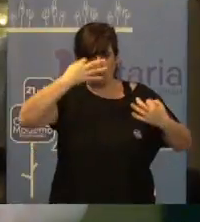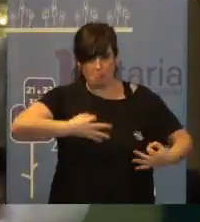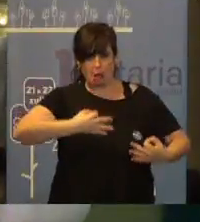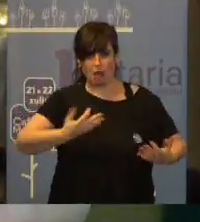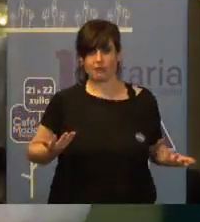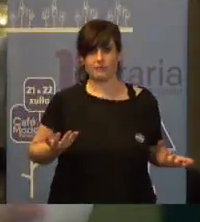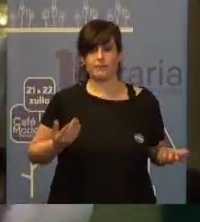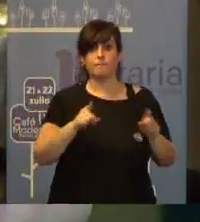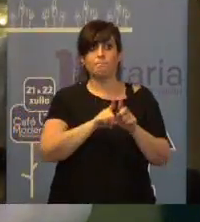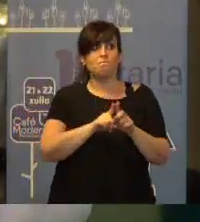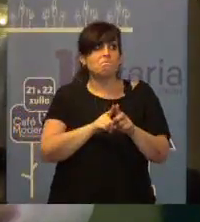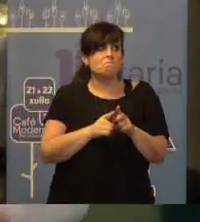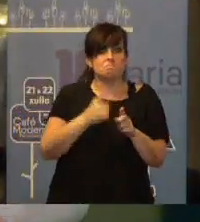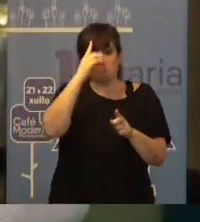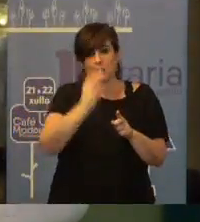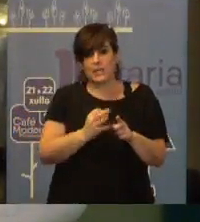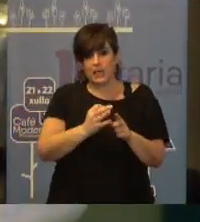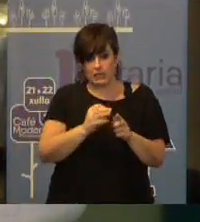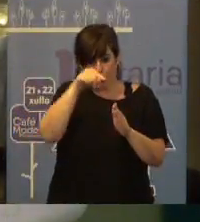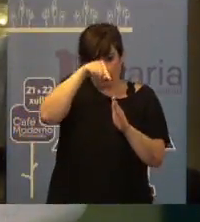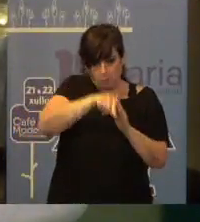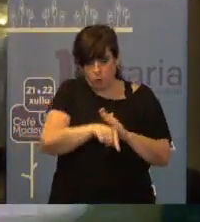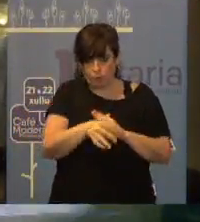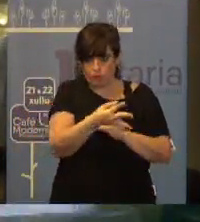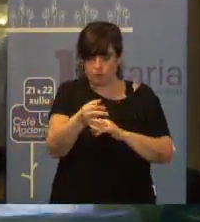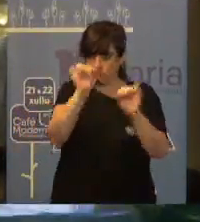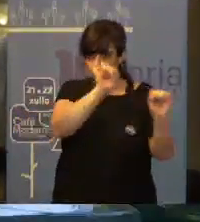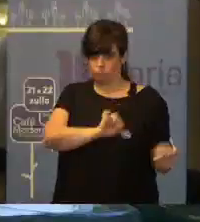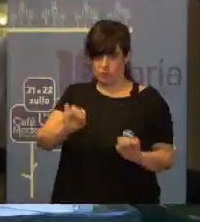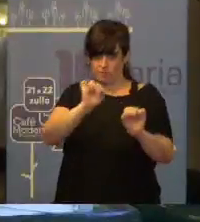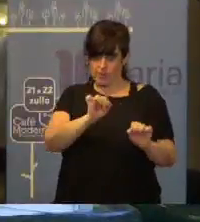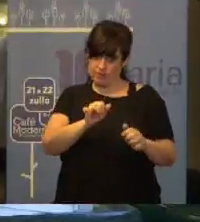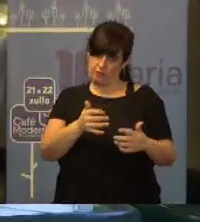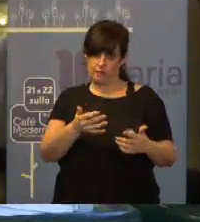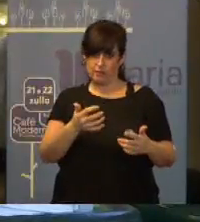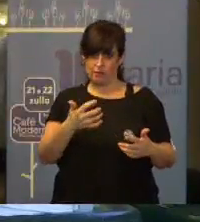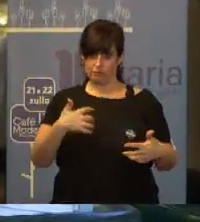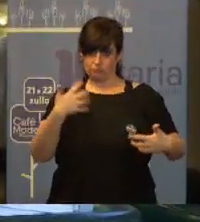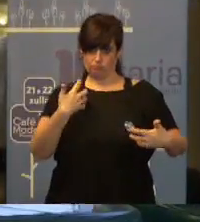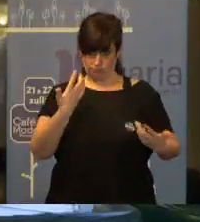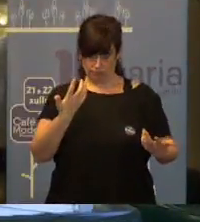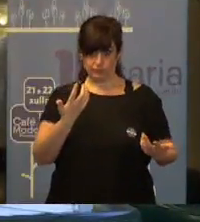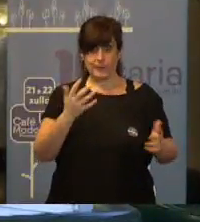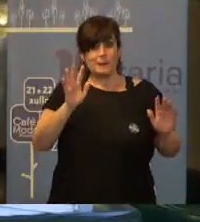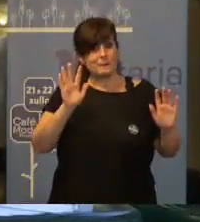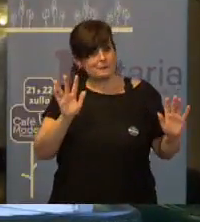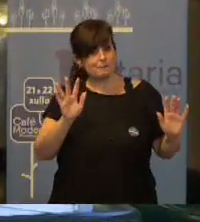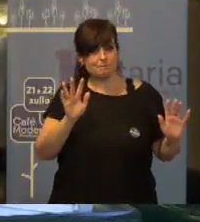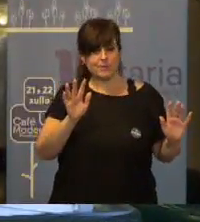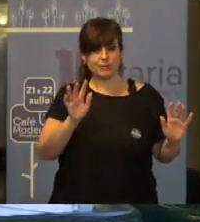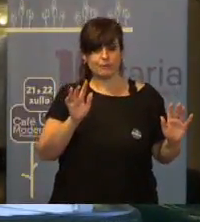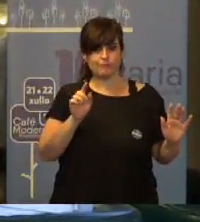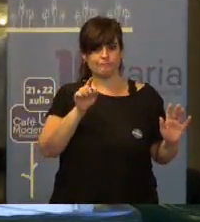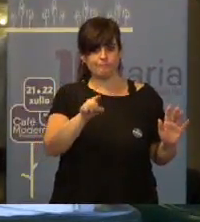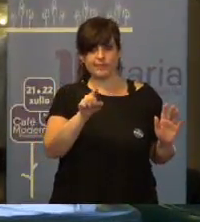crenzas moi fondas e defendelas con moito calor. Pero con eso